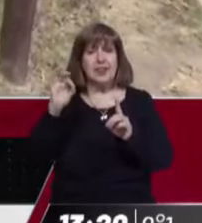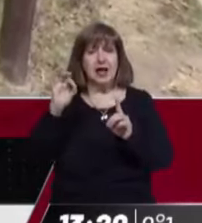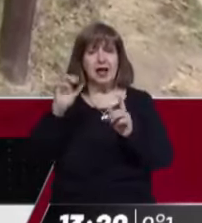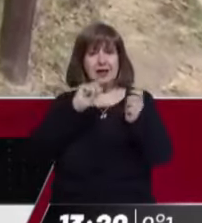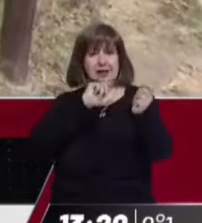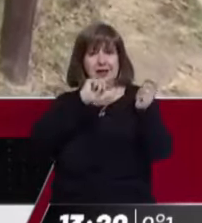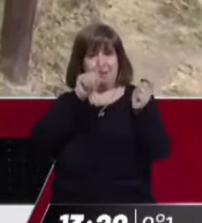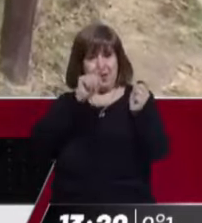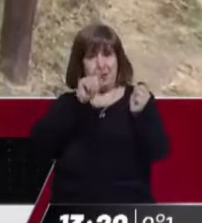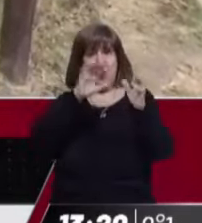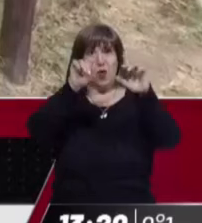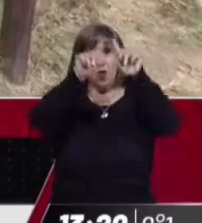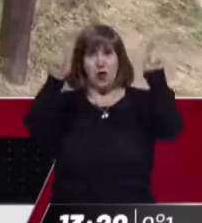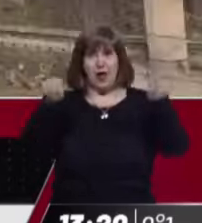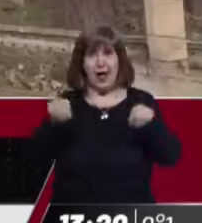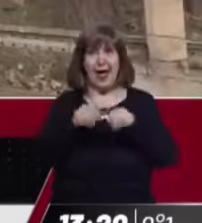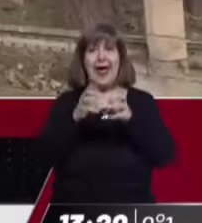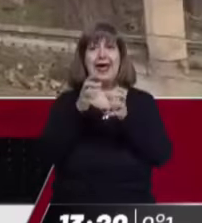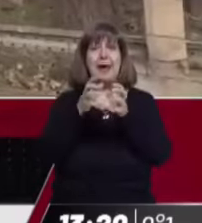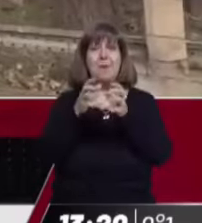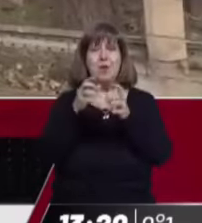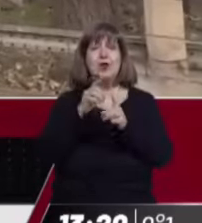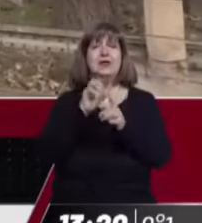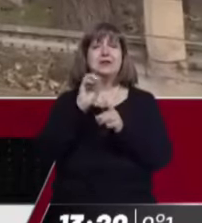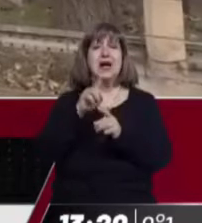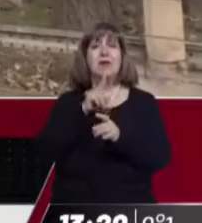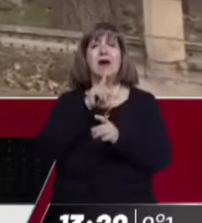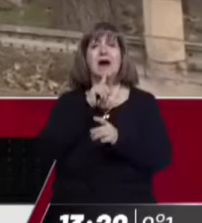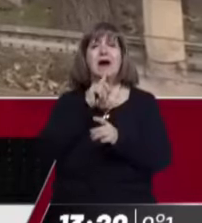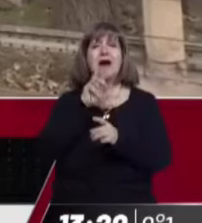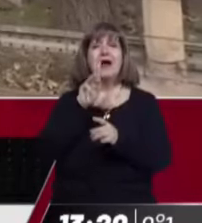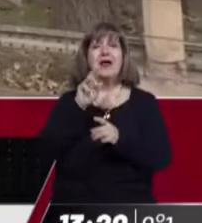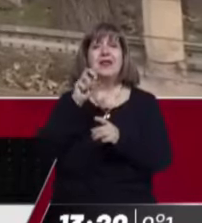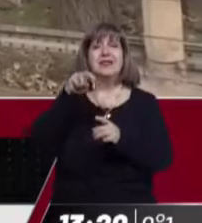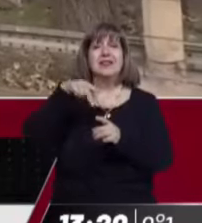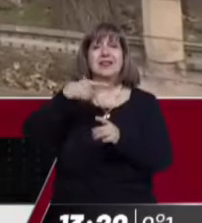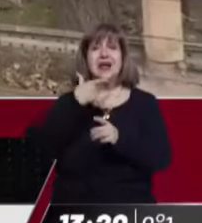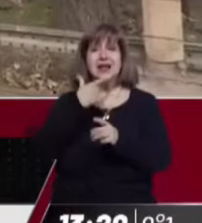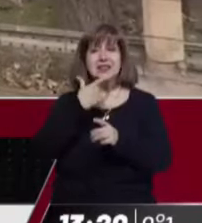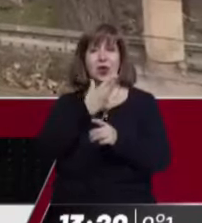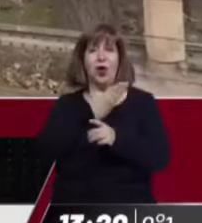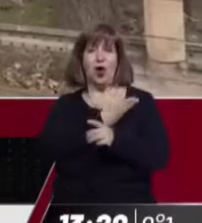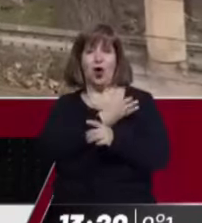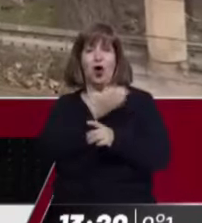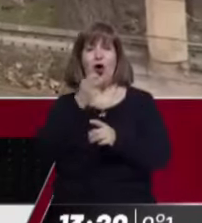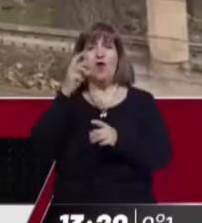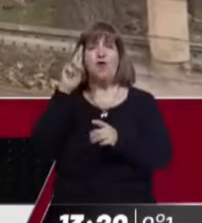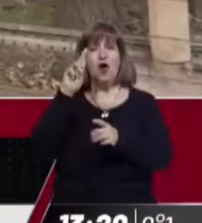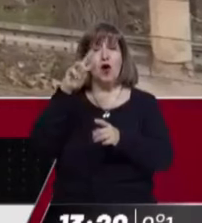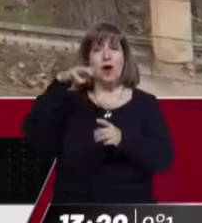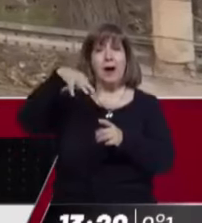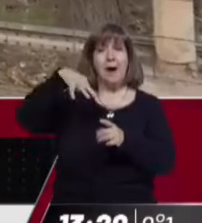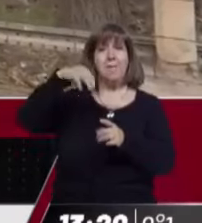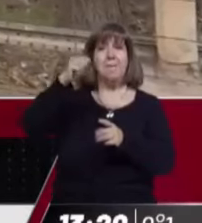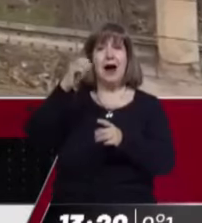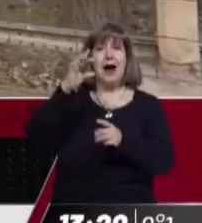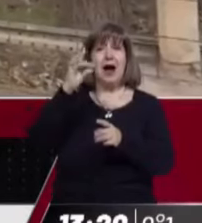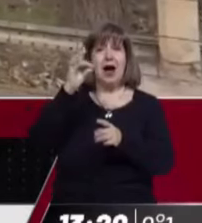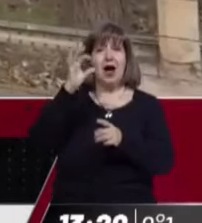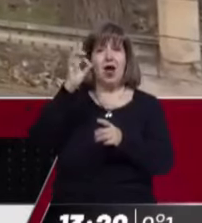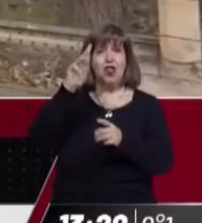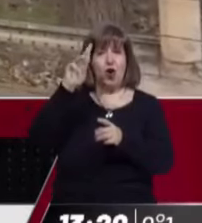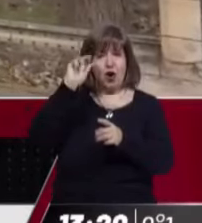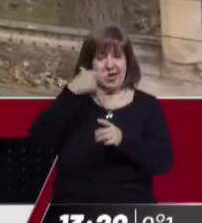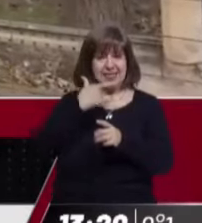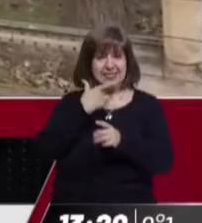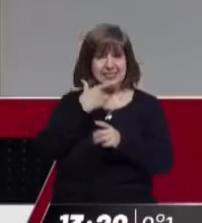fíjense ustedes que esto está obligando a las empresas a mutar eh del uso de cobre al eh uso